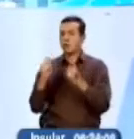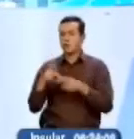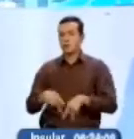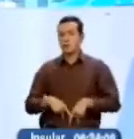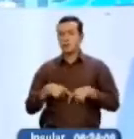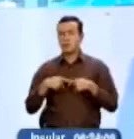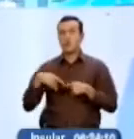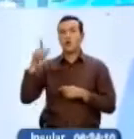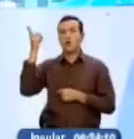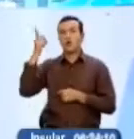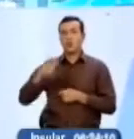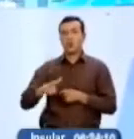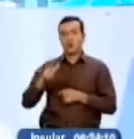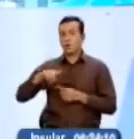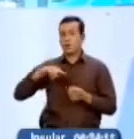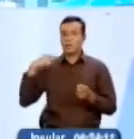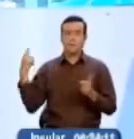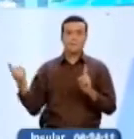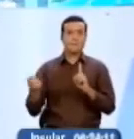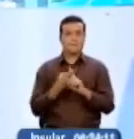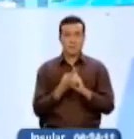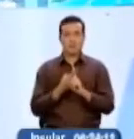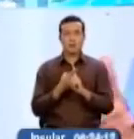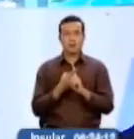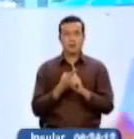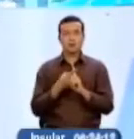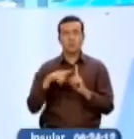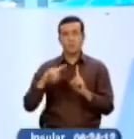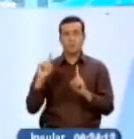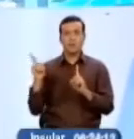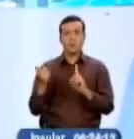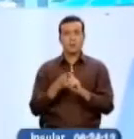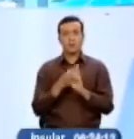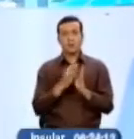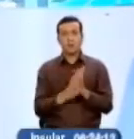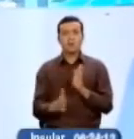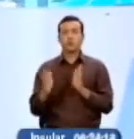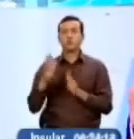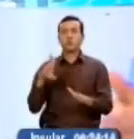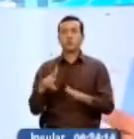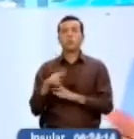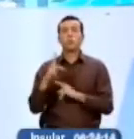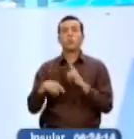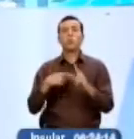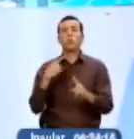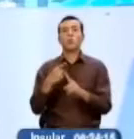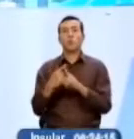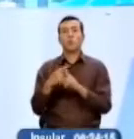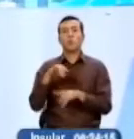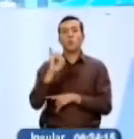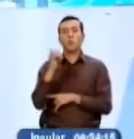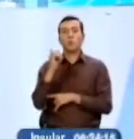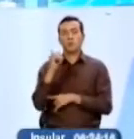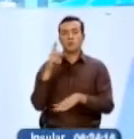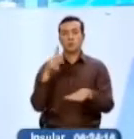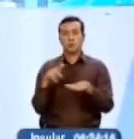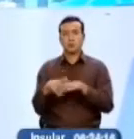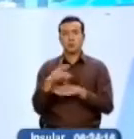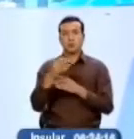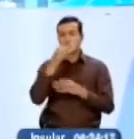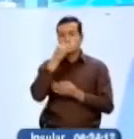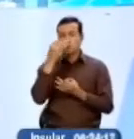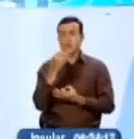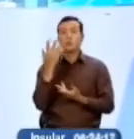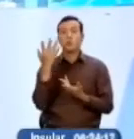loja este es el primero que se realiza tendrá su pre inauguración el día el día jueves la inauguración oficial